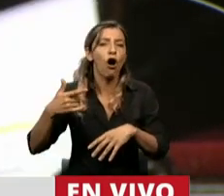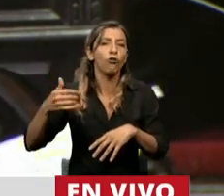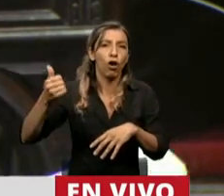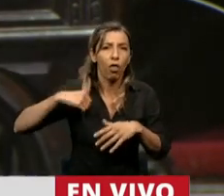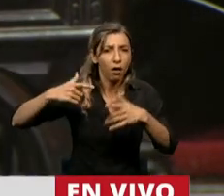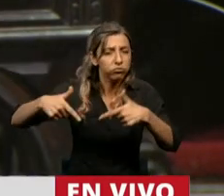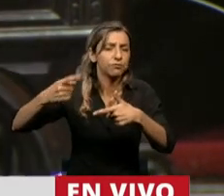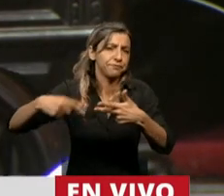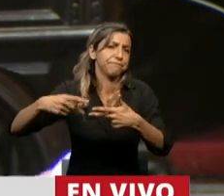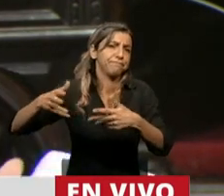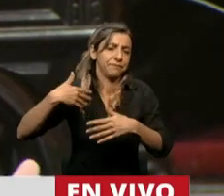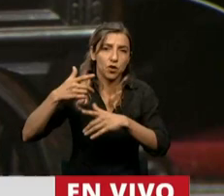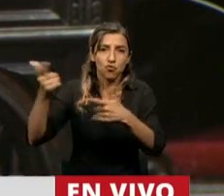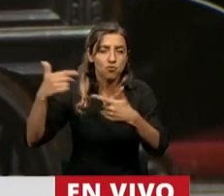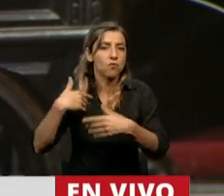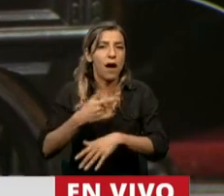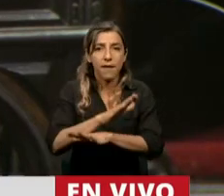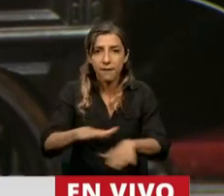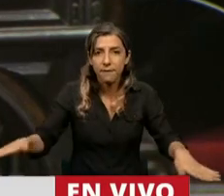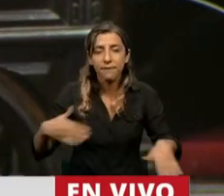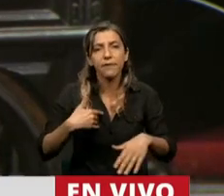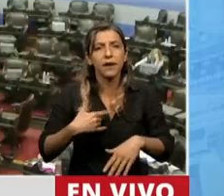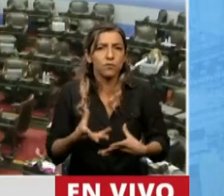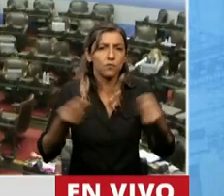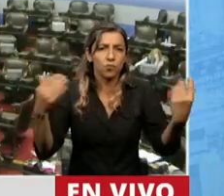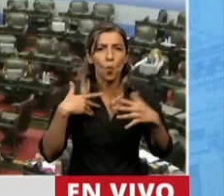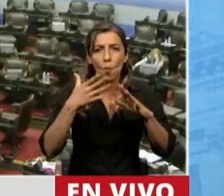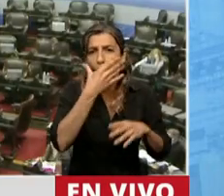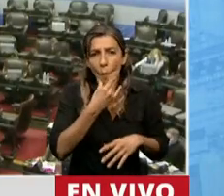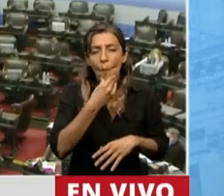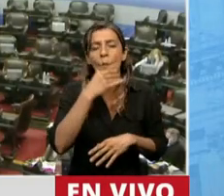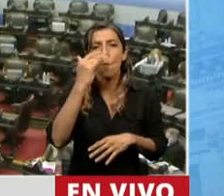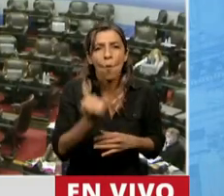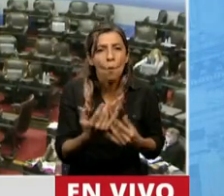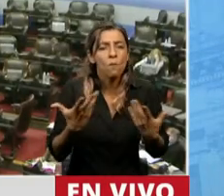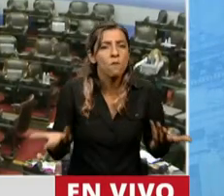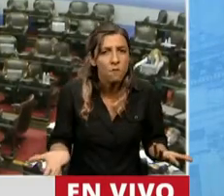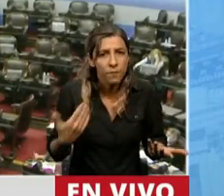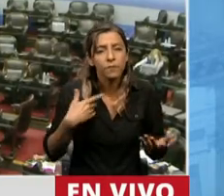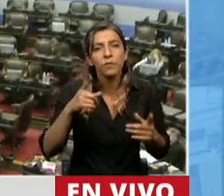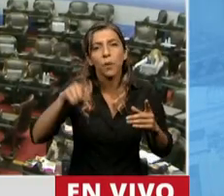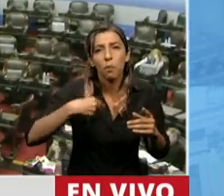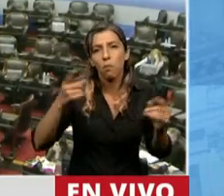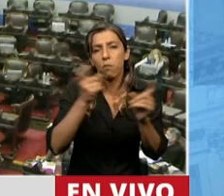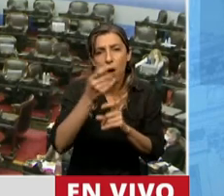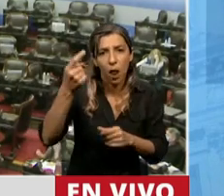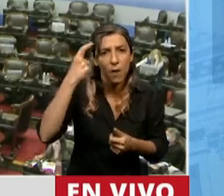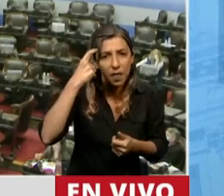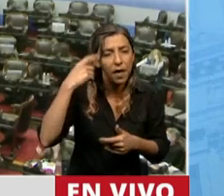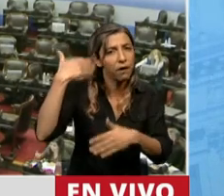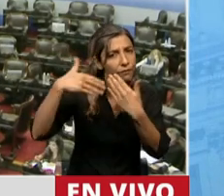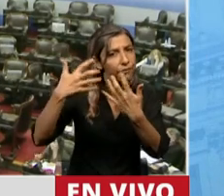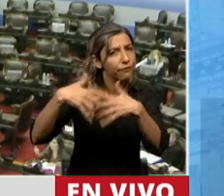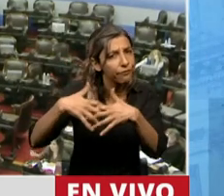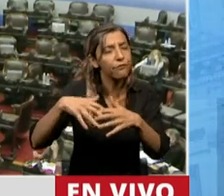mal alimentados, los problemas de talla y peso que repercuten, obviamente, en problemas cognitivos, que